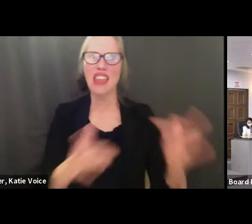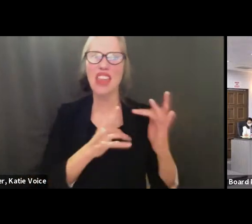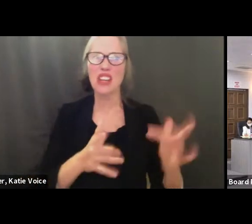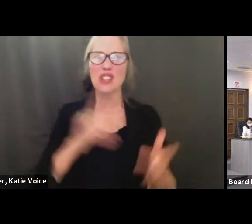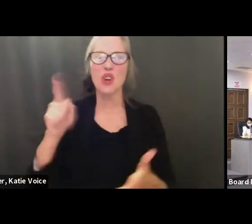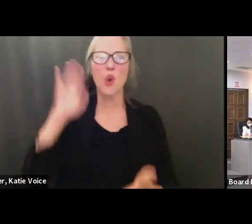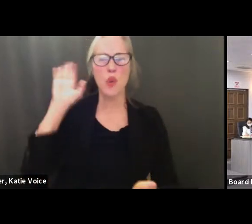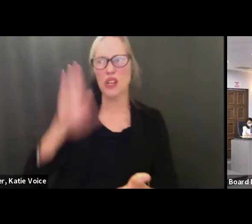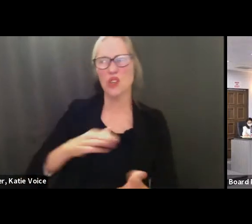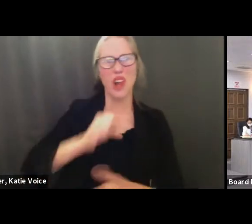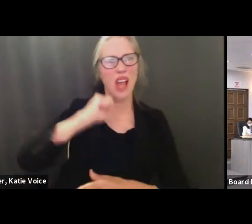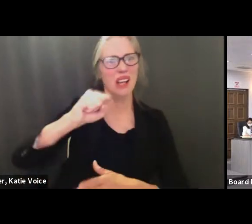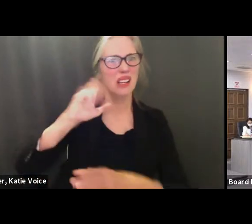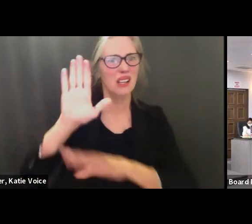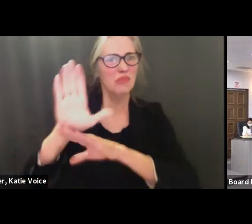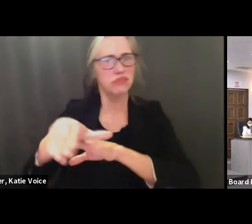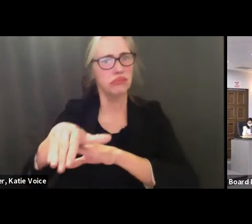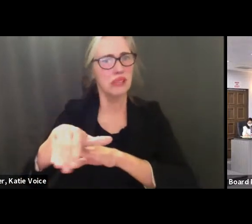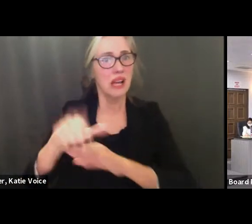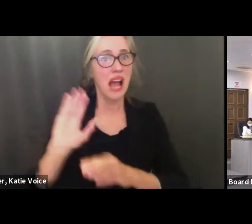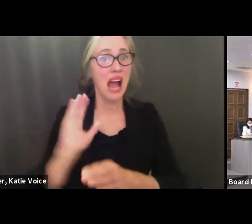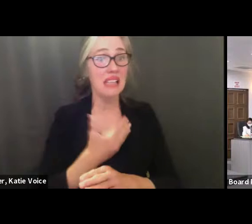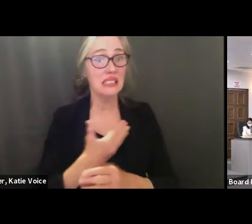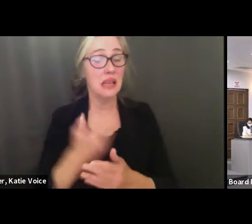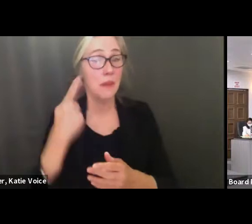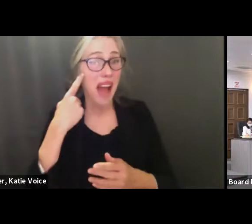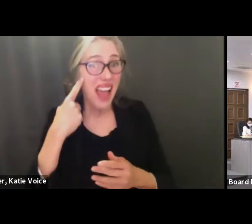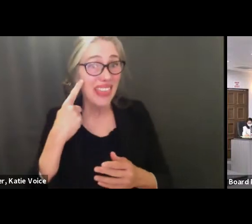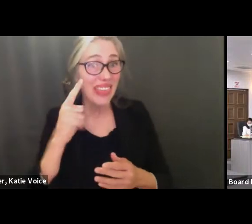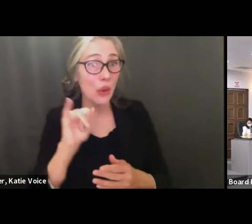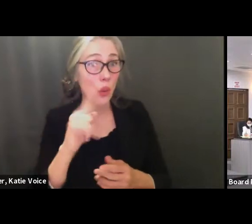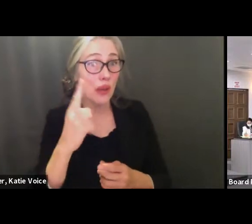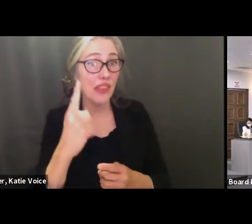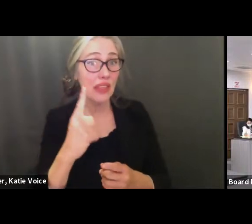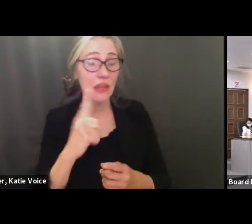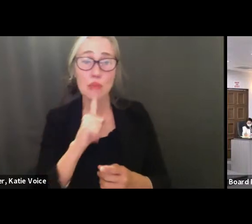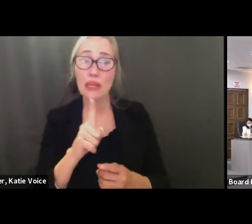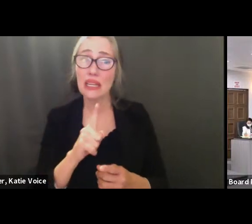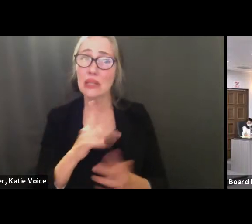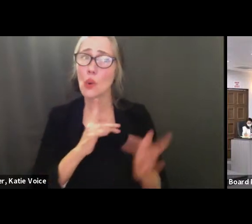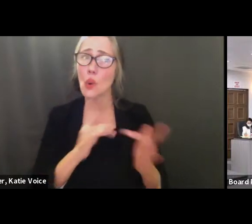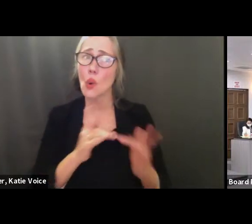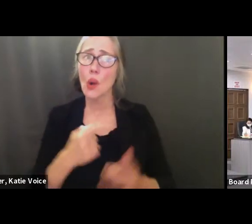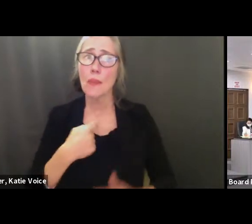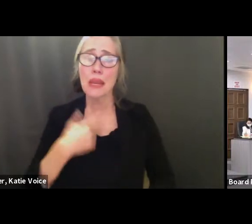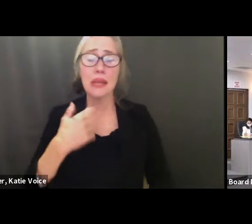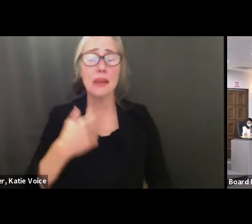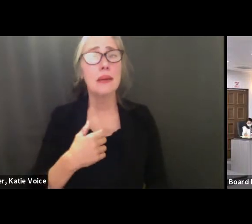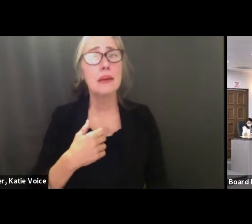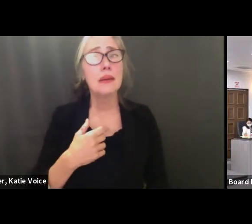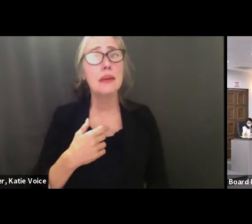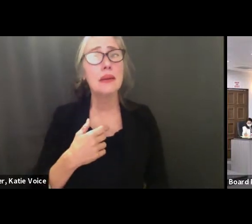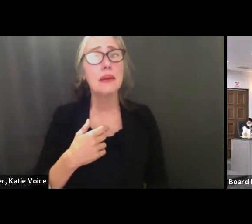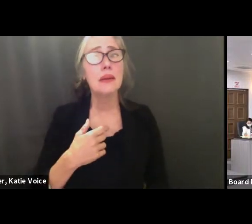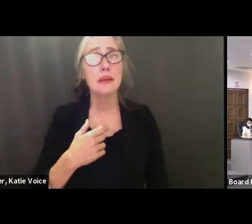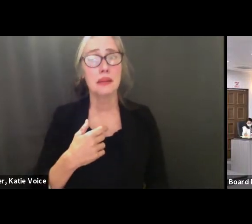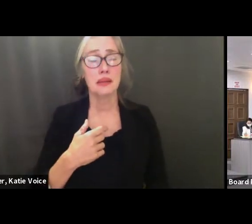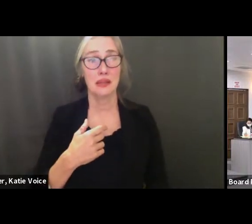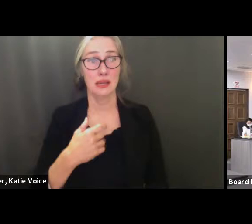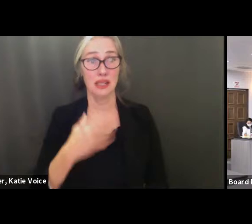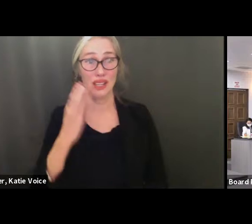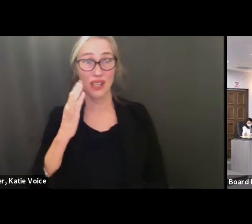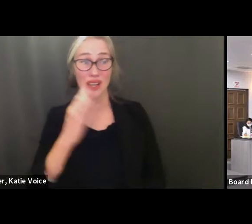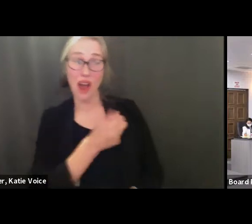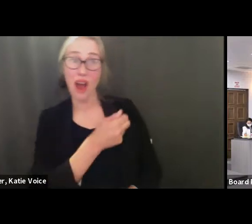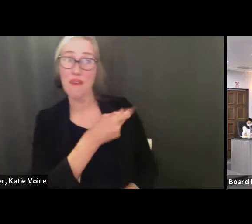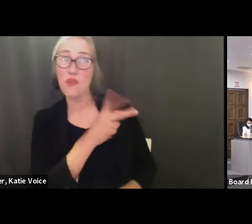para hacer la presentación, por lo que solo algunas personas del distrito escolar y nosotros sabíamos de ello. El hecho de que